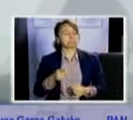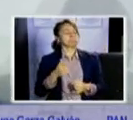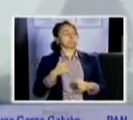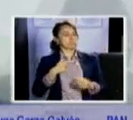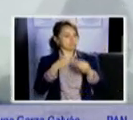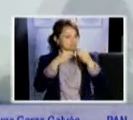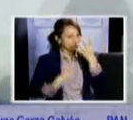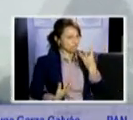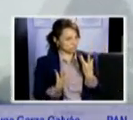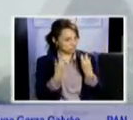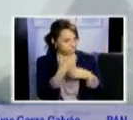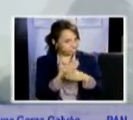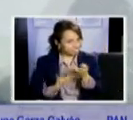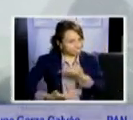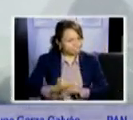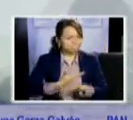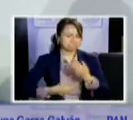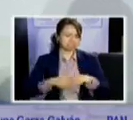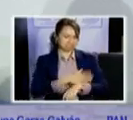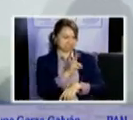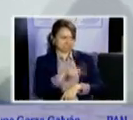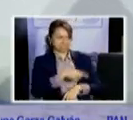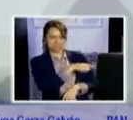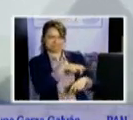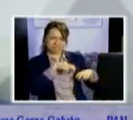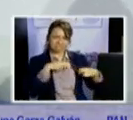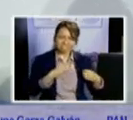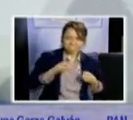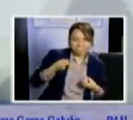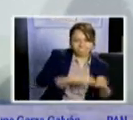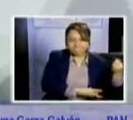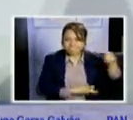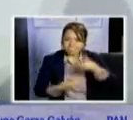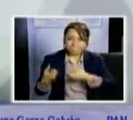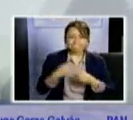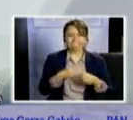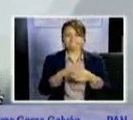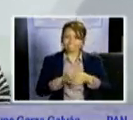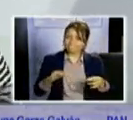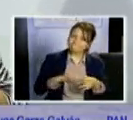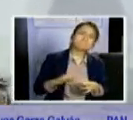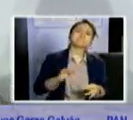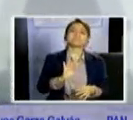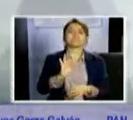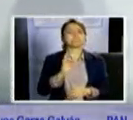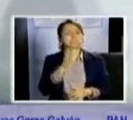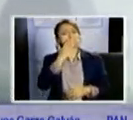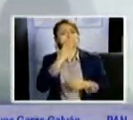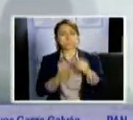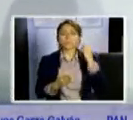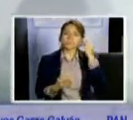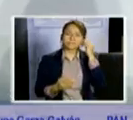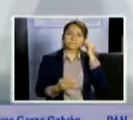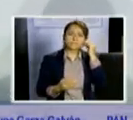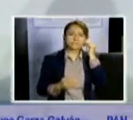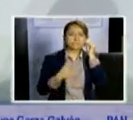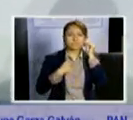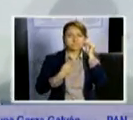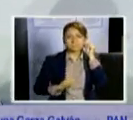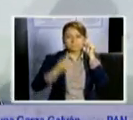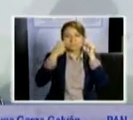participaciones. Yo quisiera empezar primero por lo que acaba de suceder en Lima,